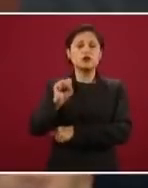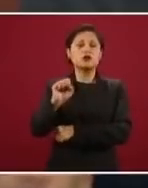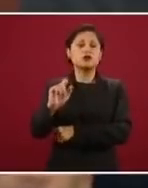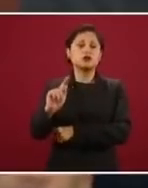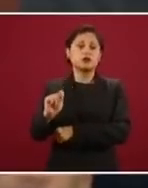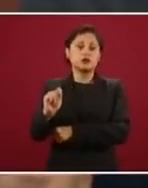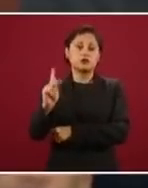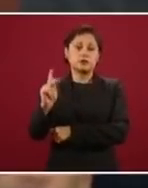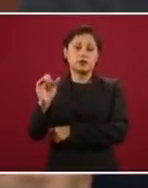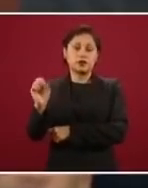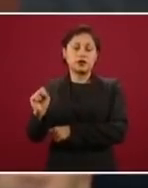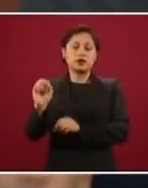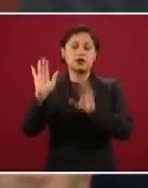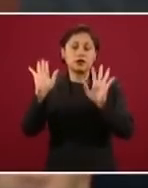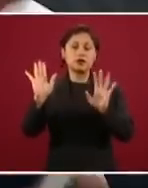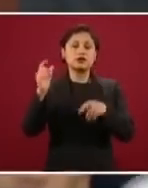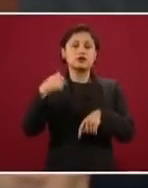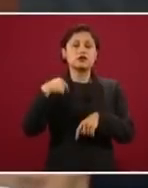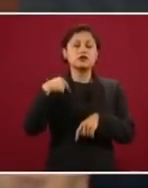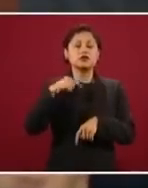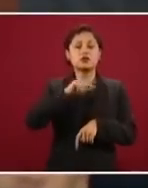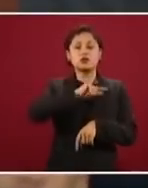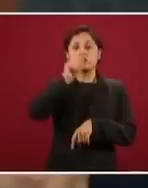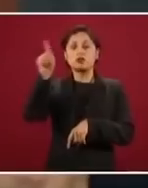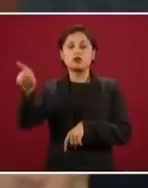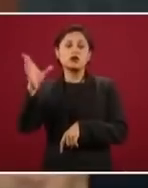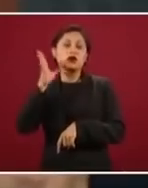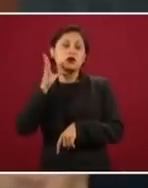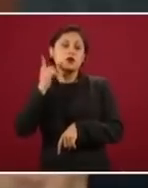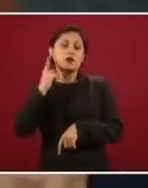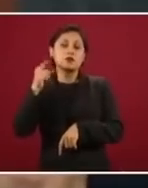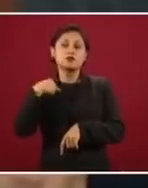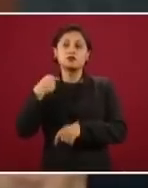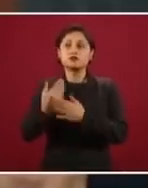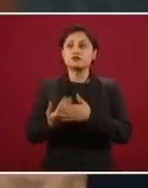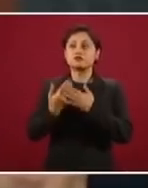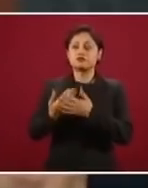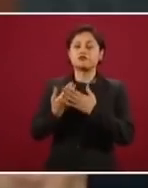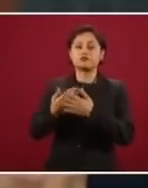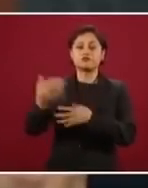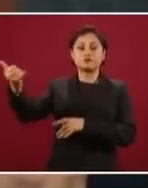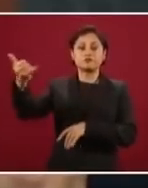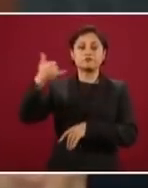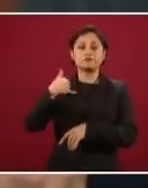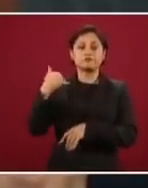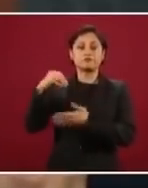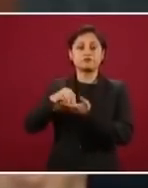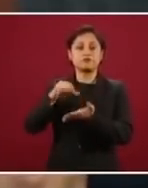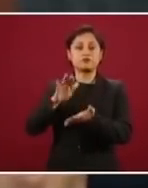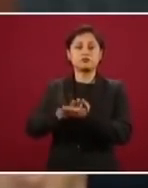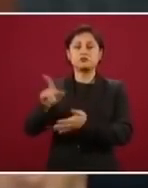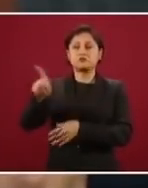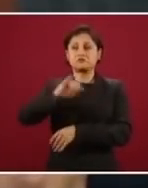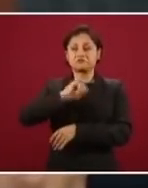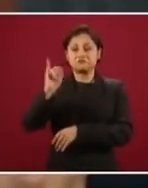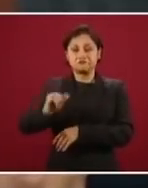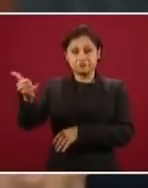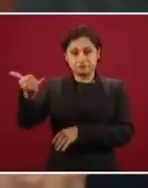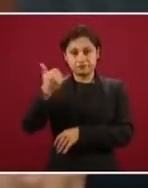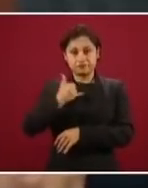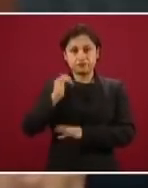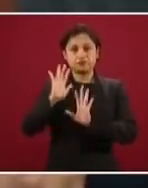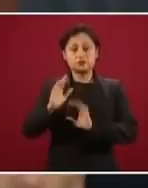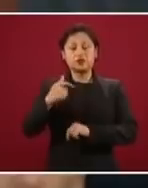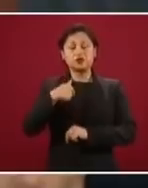supone que me van a hablar por la cama y portales a donde yo iba a encontrarla nunca me hablaron y me parece que es urgente ya tengo recopilación